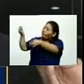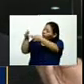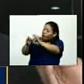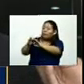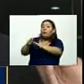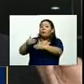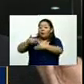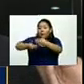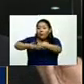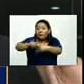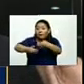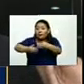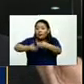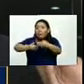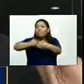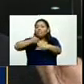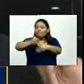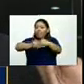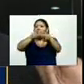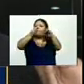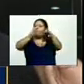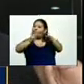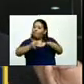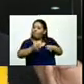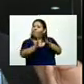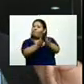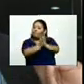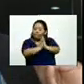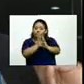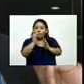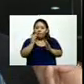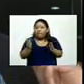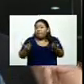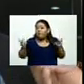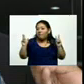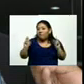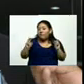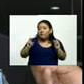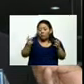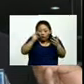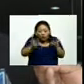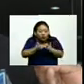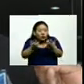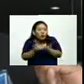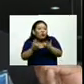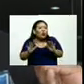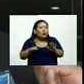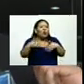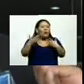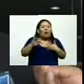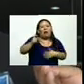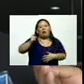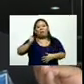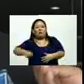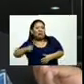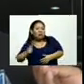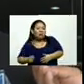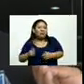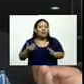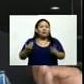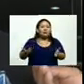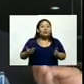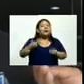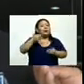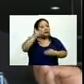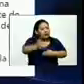supongo que viene un proceso formal para poderlo pedir, ¿verdad? De cosas que suceden, entran juegas, es decir,